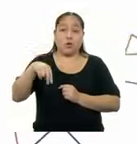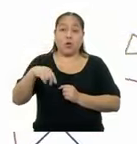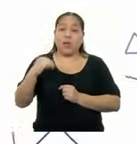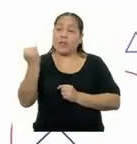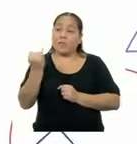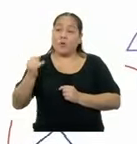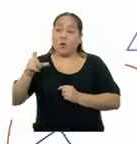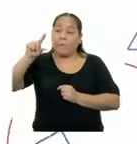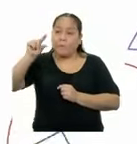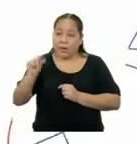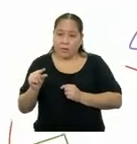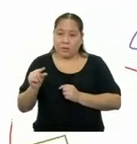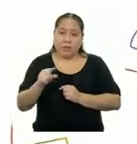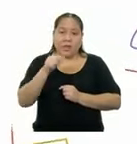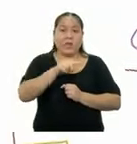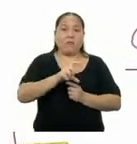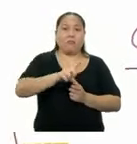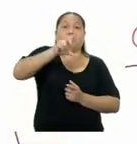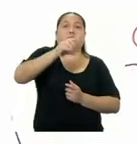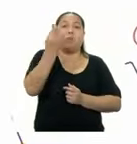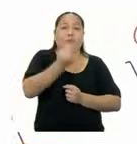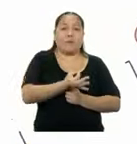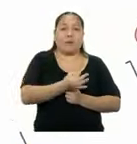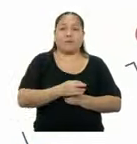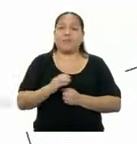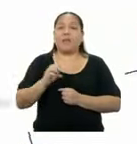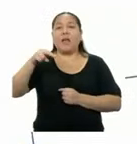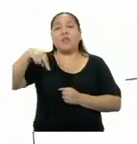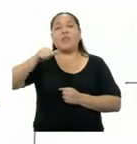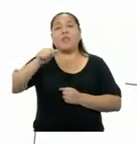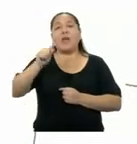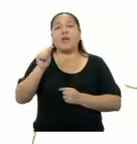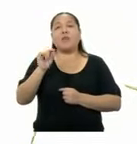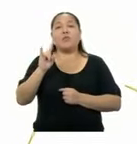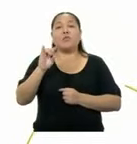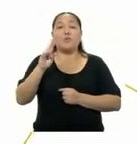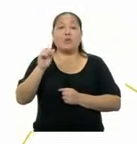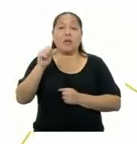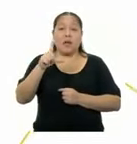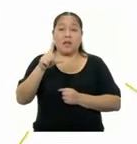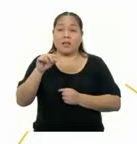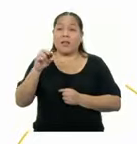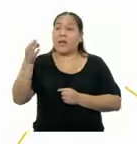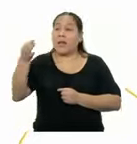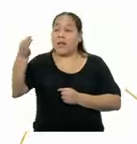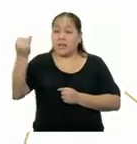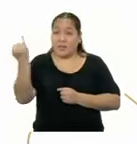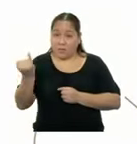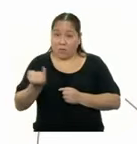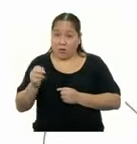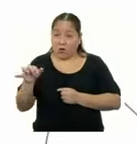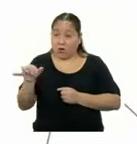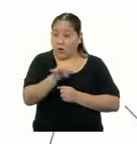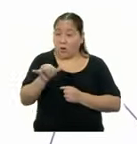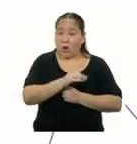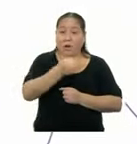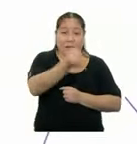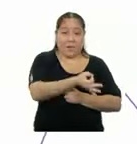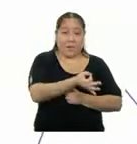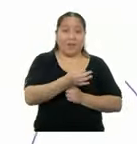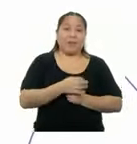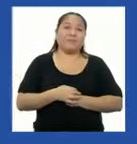menor que el valor de la realidad. Escala natural, cuando el valor del dibujo es igual al valor de la